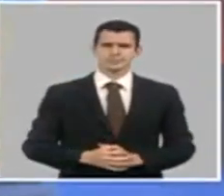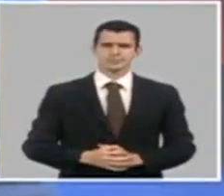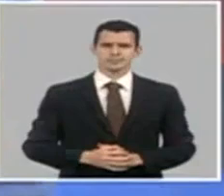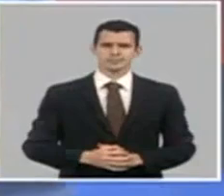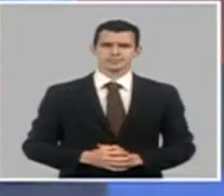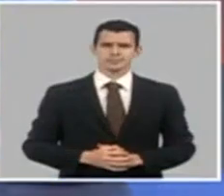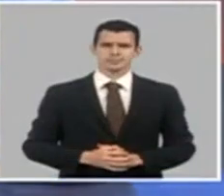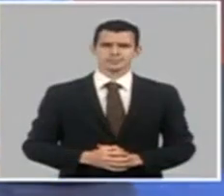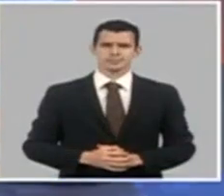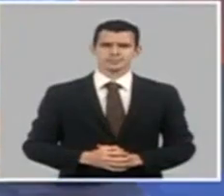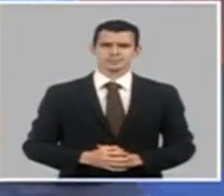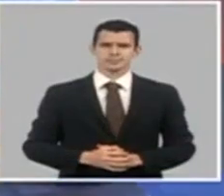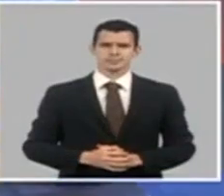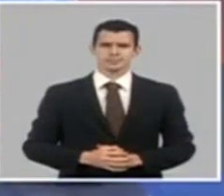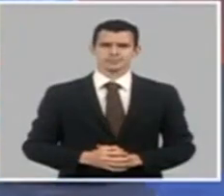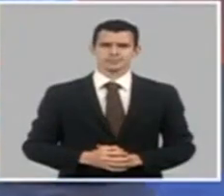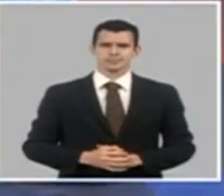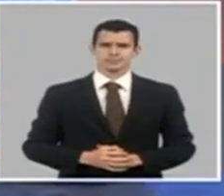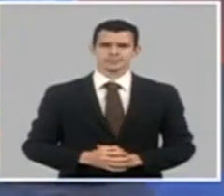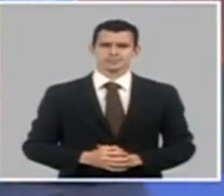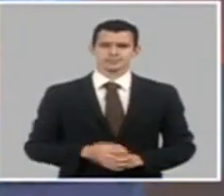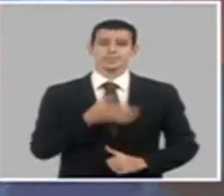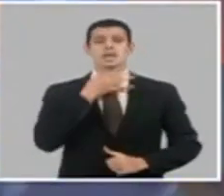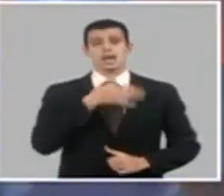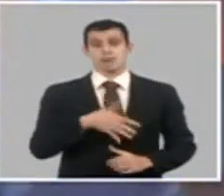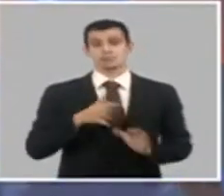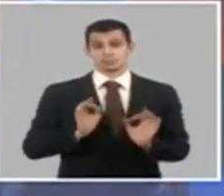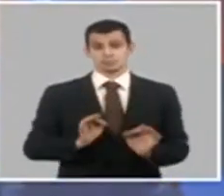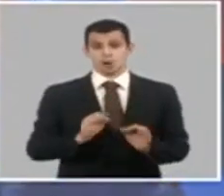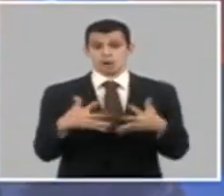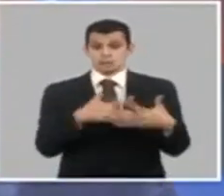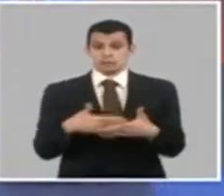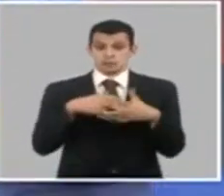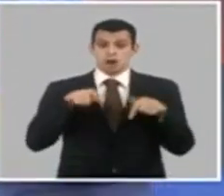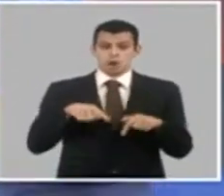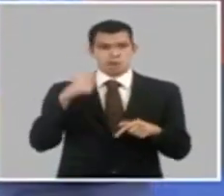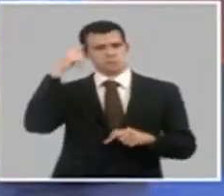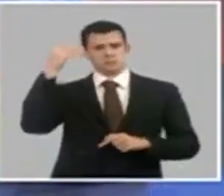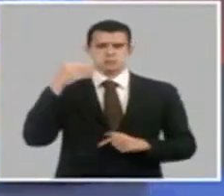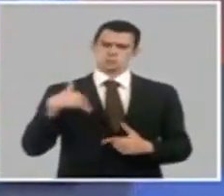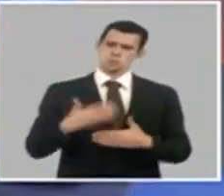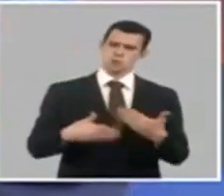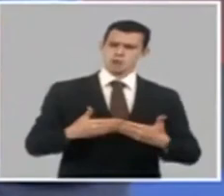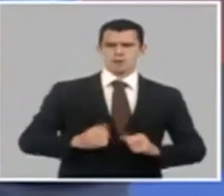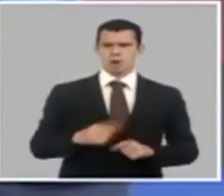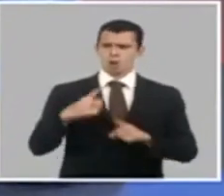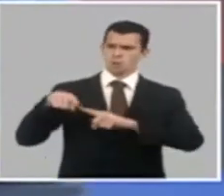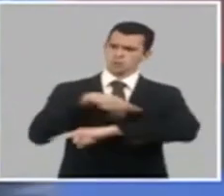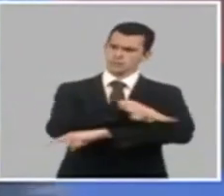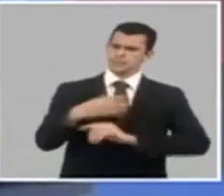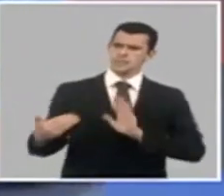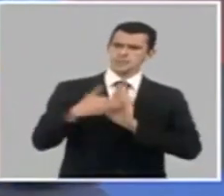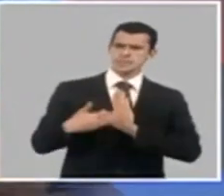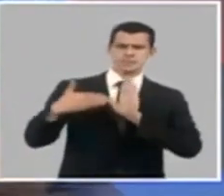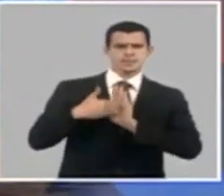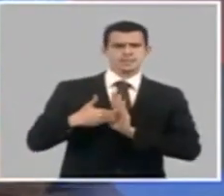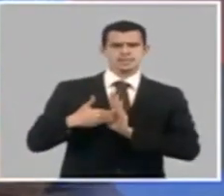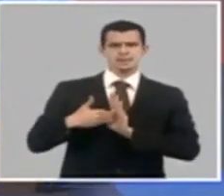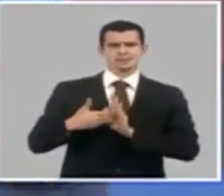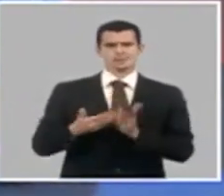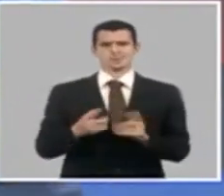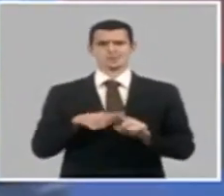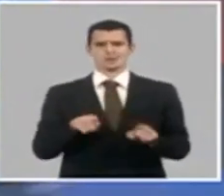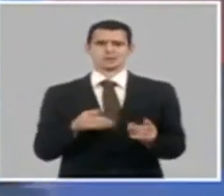a eeuu me parece que la molestia que ha habido la frase es dura que ha habido de condena a esto bueno pueden tener una